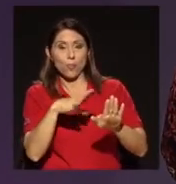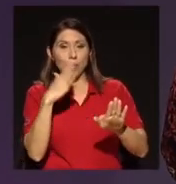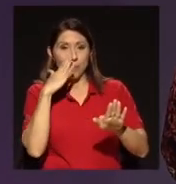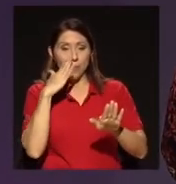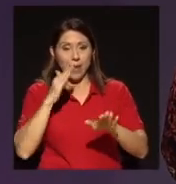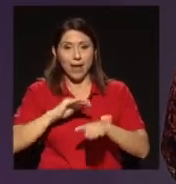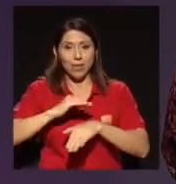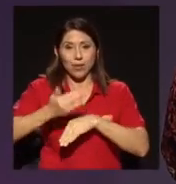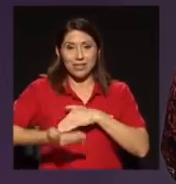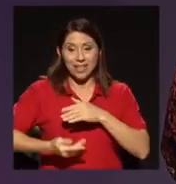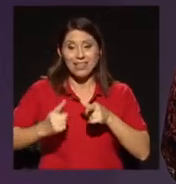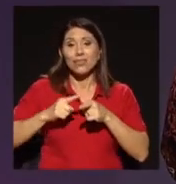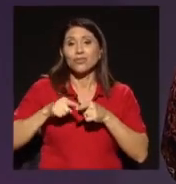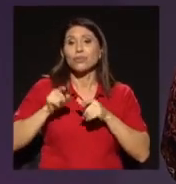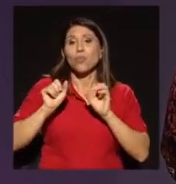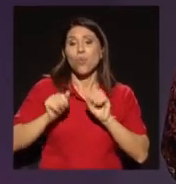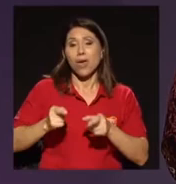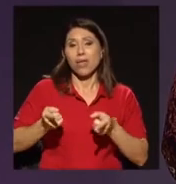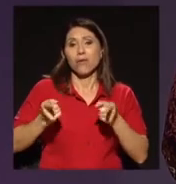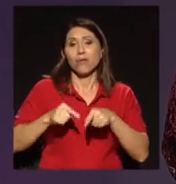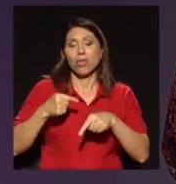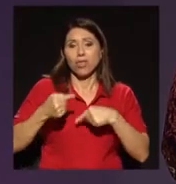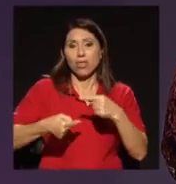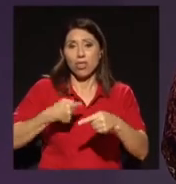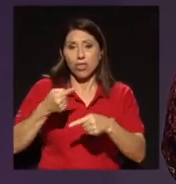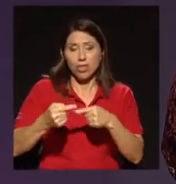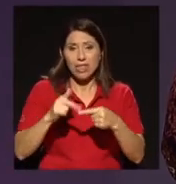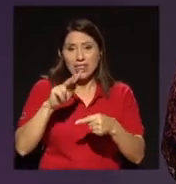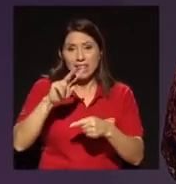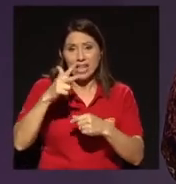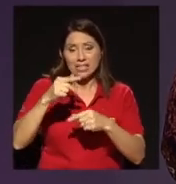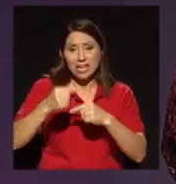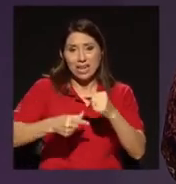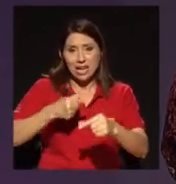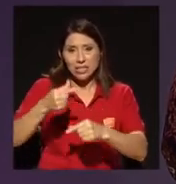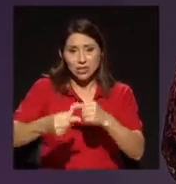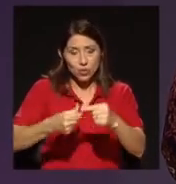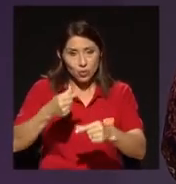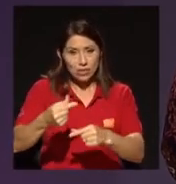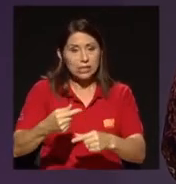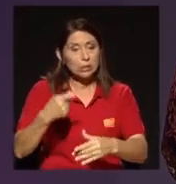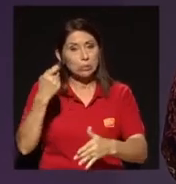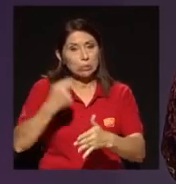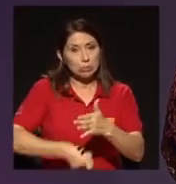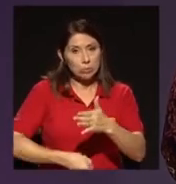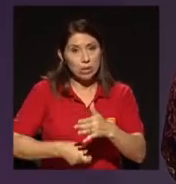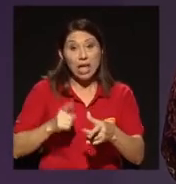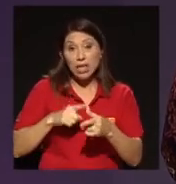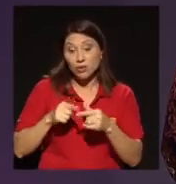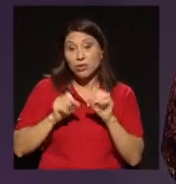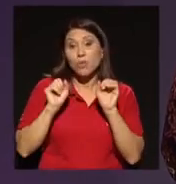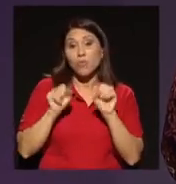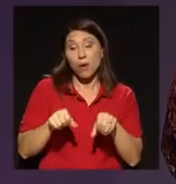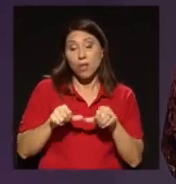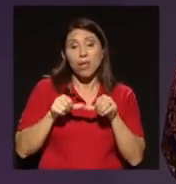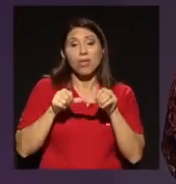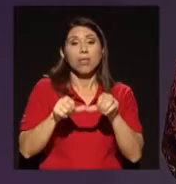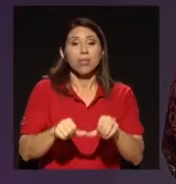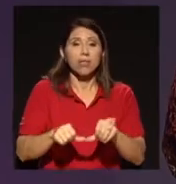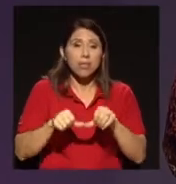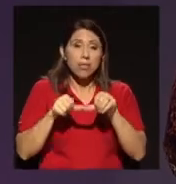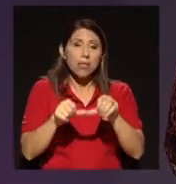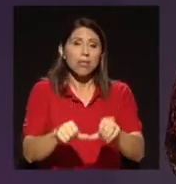muy duro. Y una de las cosas que puede ocurrir es que sigan el camino, que se perpetúe el círculo de la pobreza.